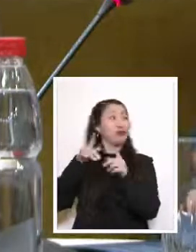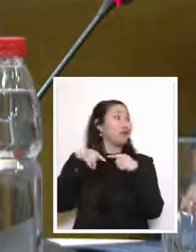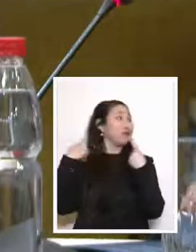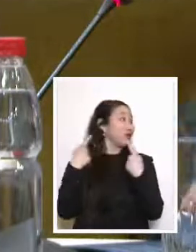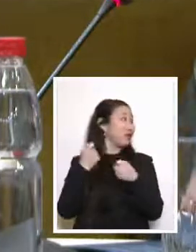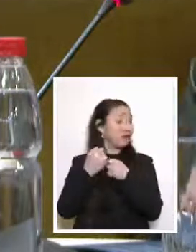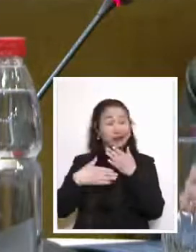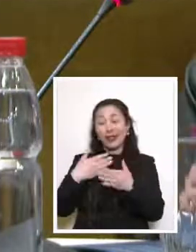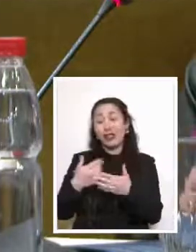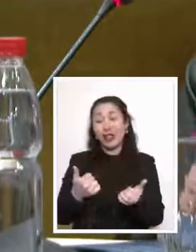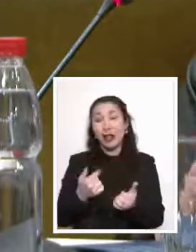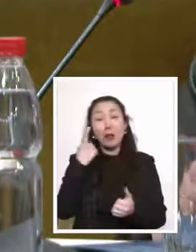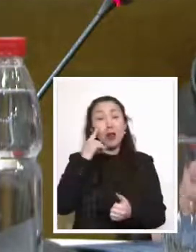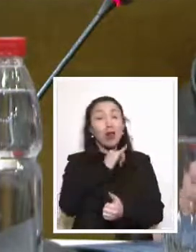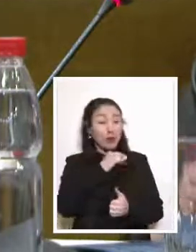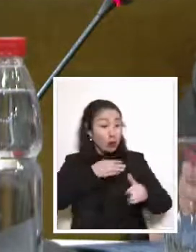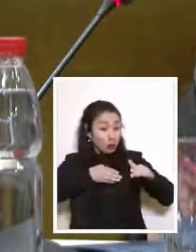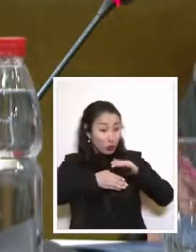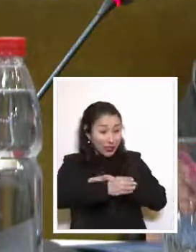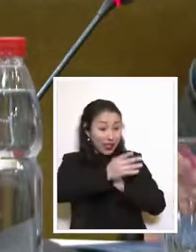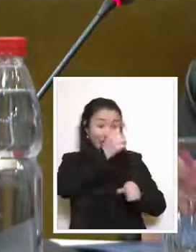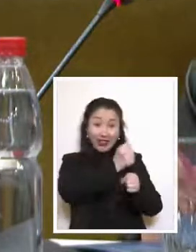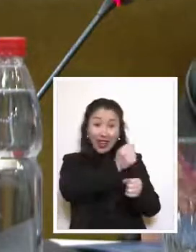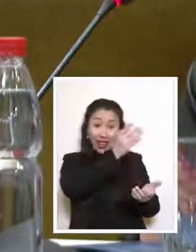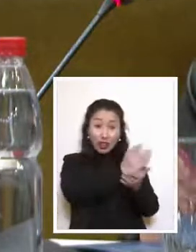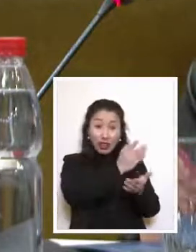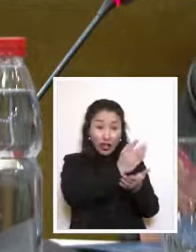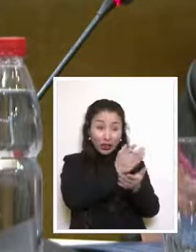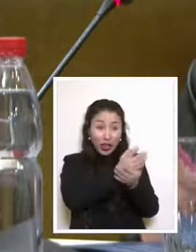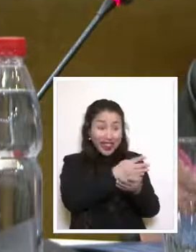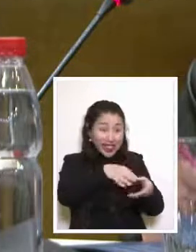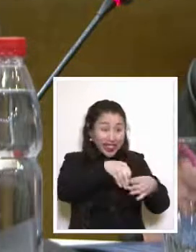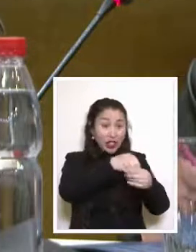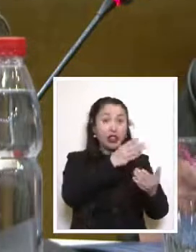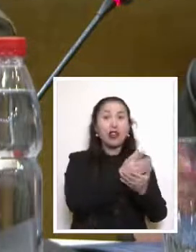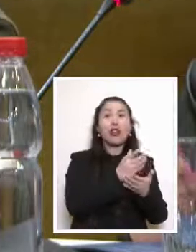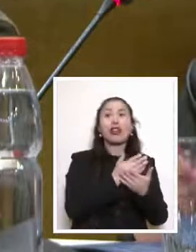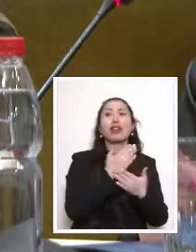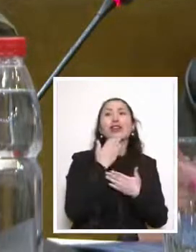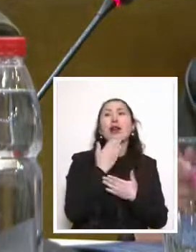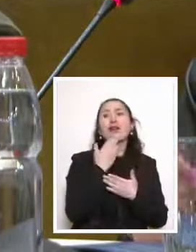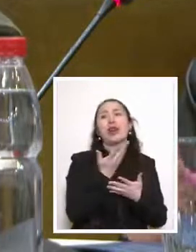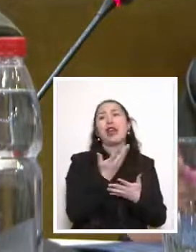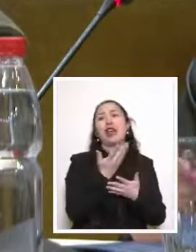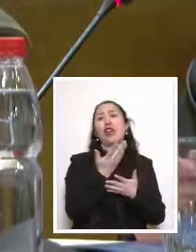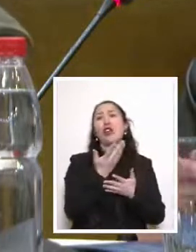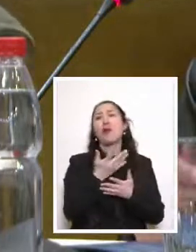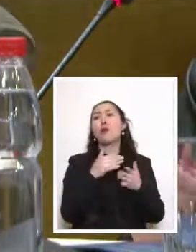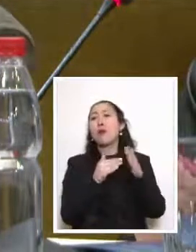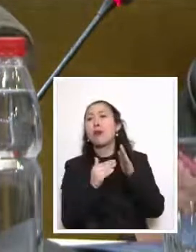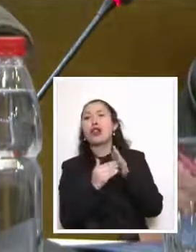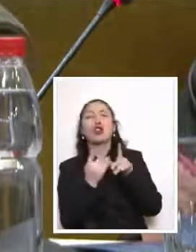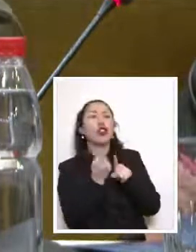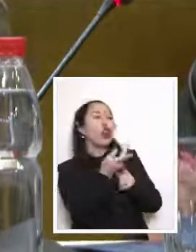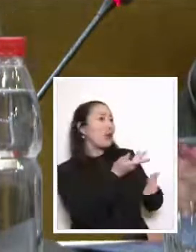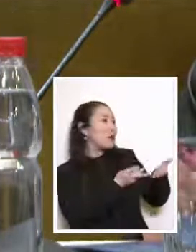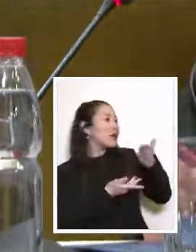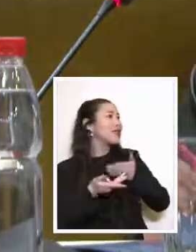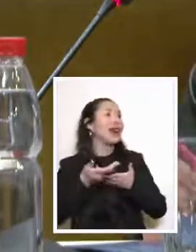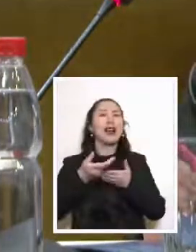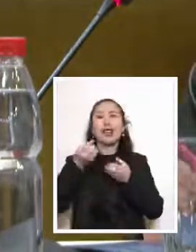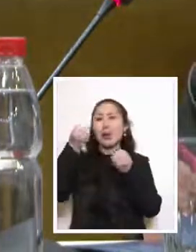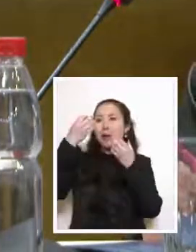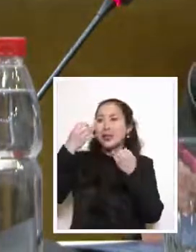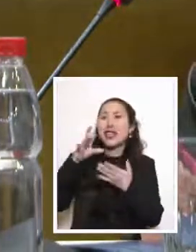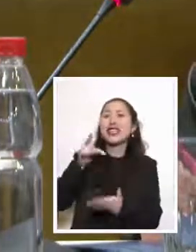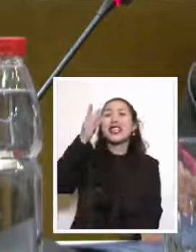pero que después, en el trabajo, tal como se dio acá el ejemplo, haya instancias colectivas de formación, de toma de decisiones. ¿Quién tiene que